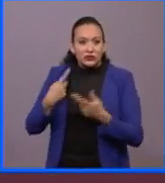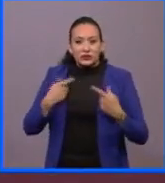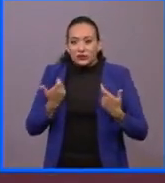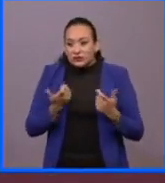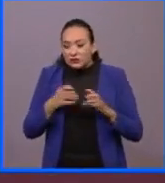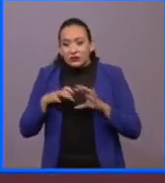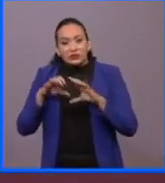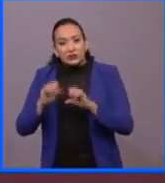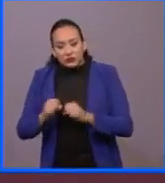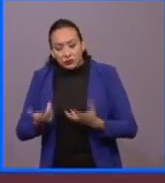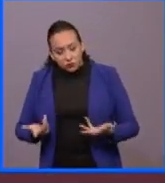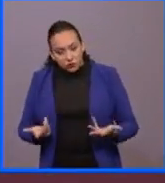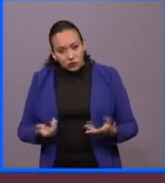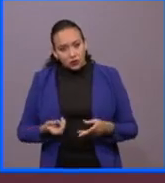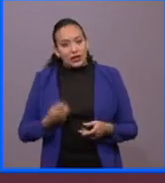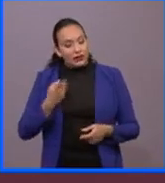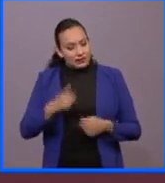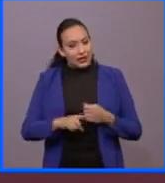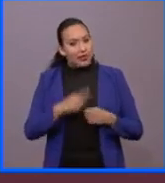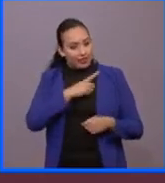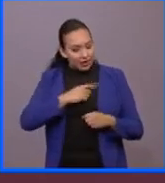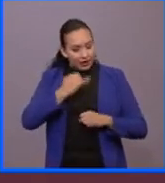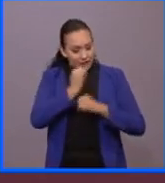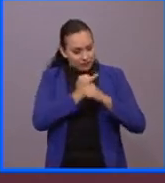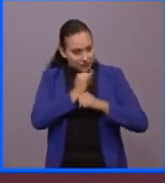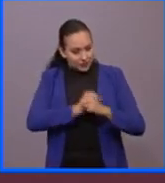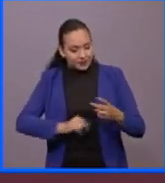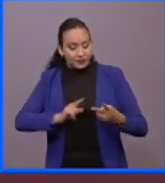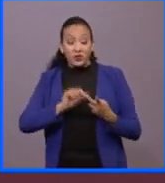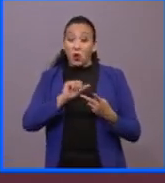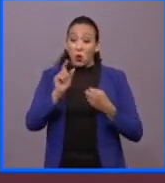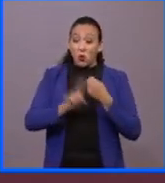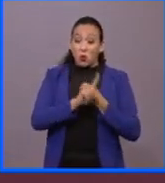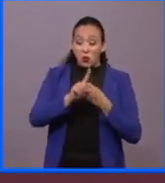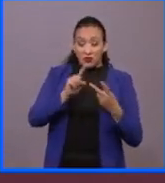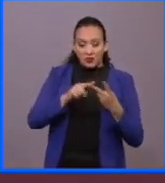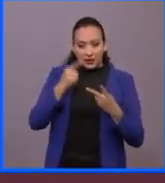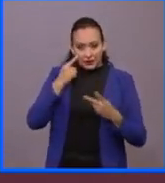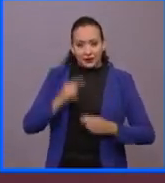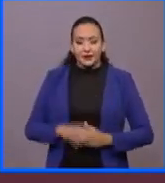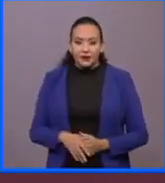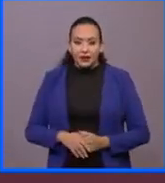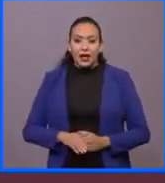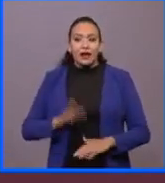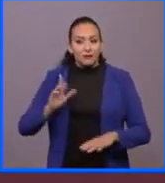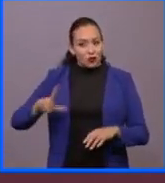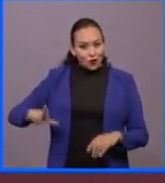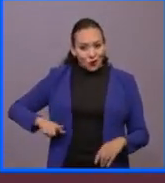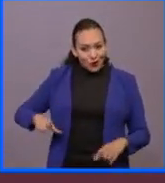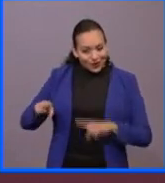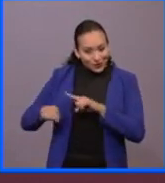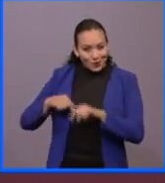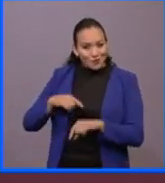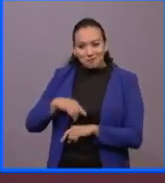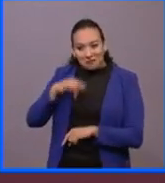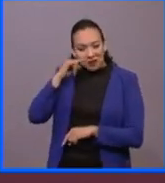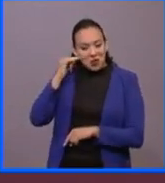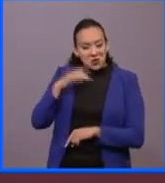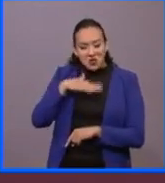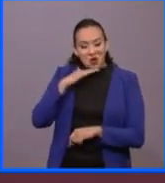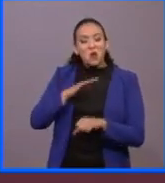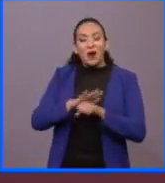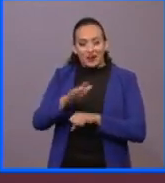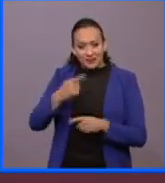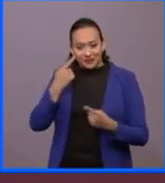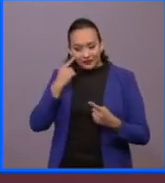Pero el segundo gran reto, y a veces es el que se le escapa más al Estado, es